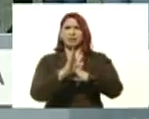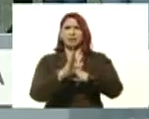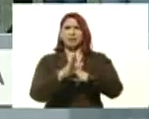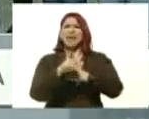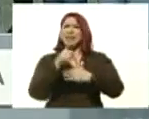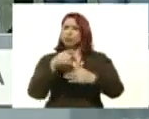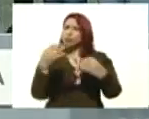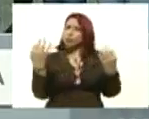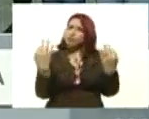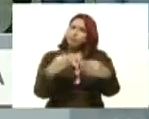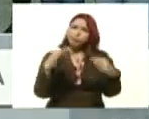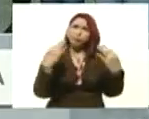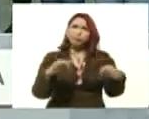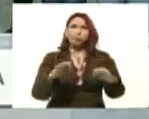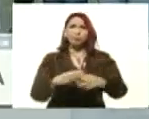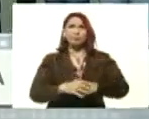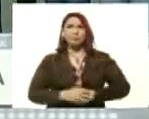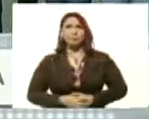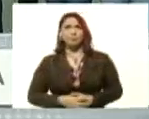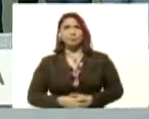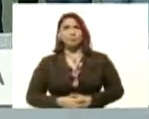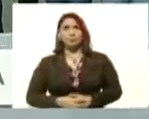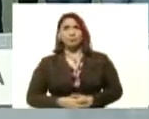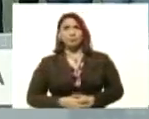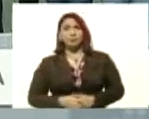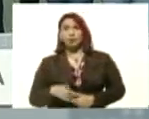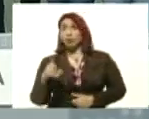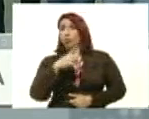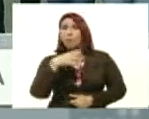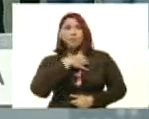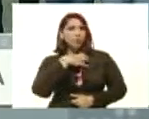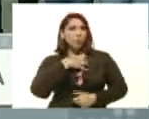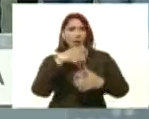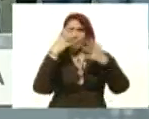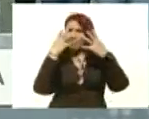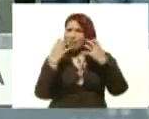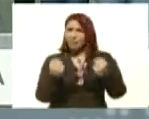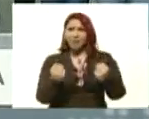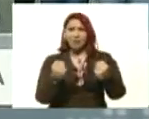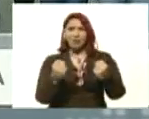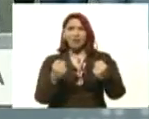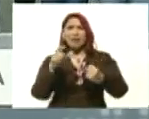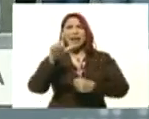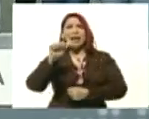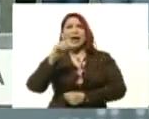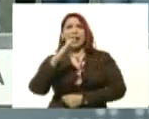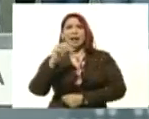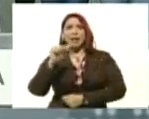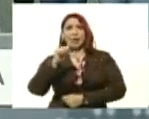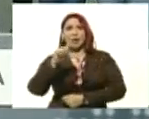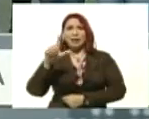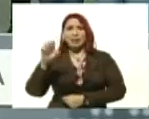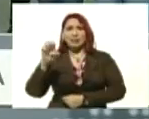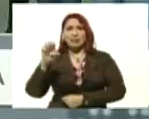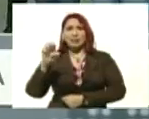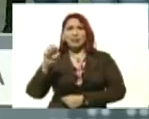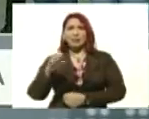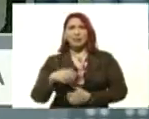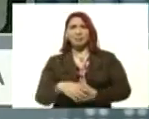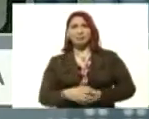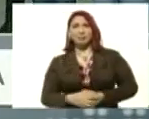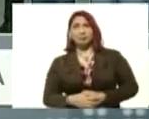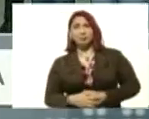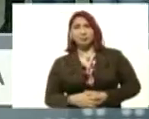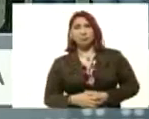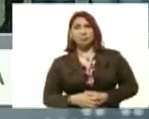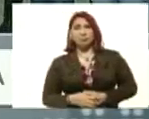es lo natural, es lo que no puede entender la calle, el presidente de Uruguay, porque él viene de cuna de oro, la